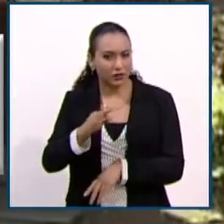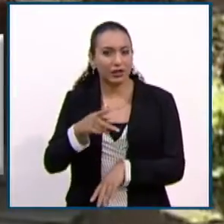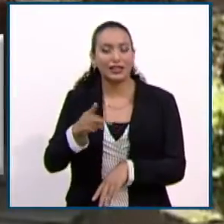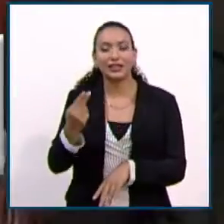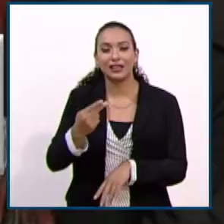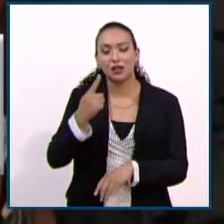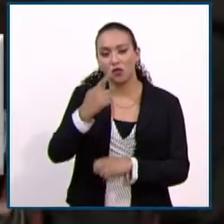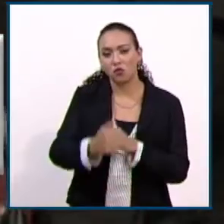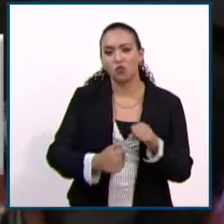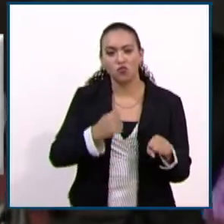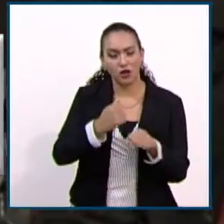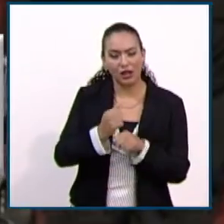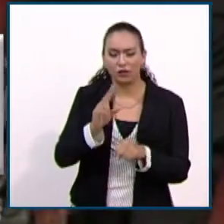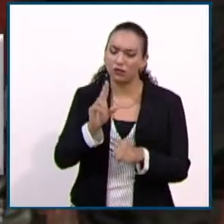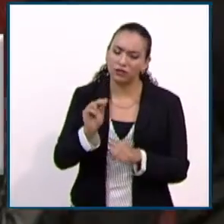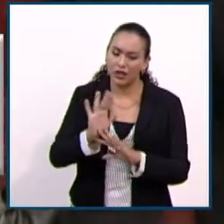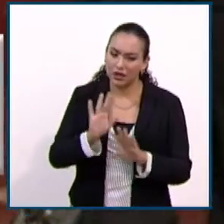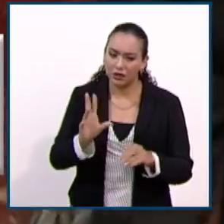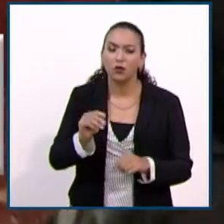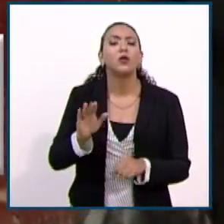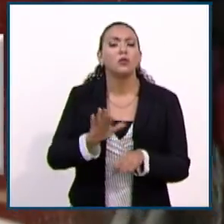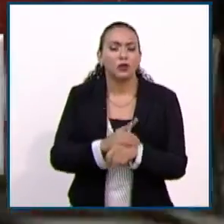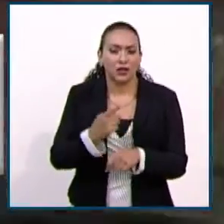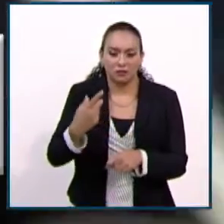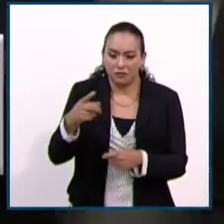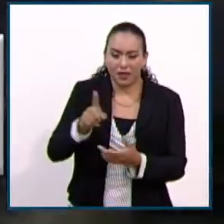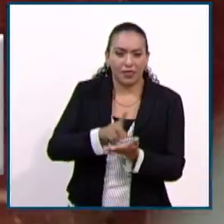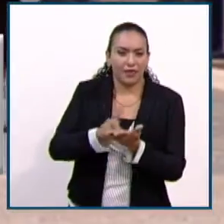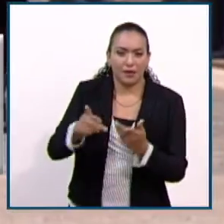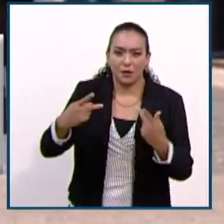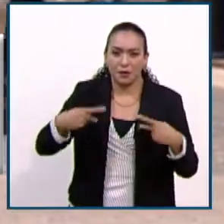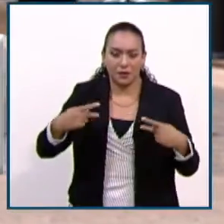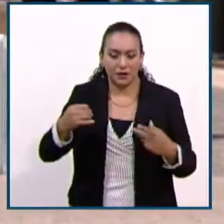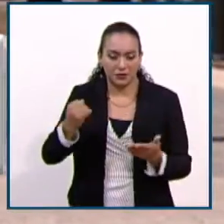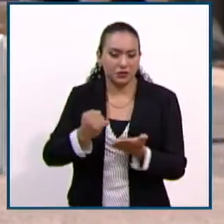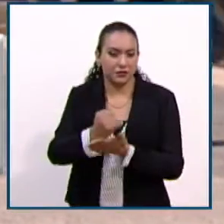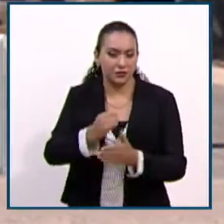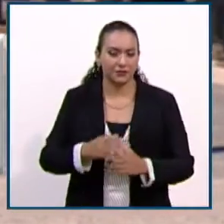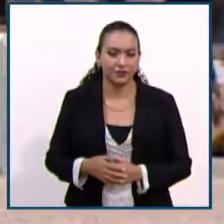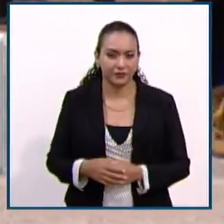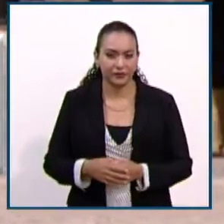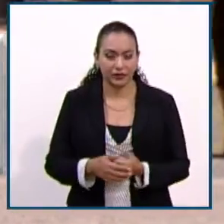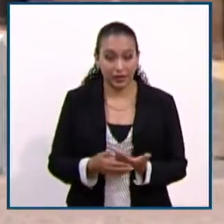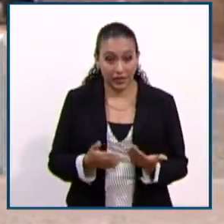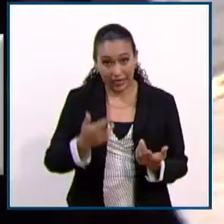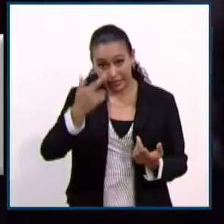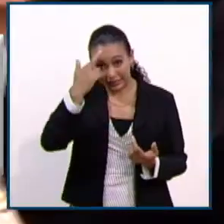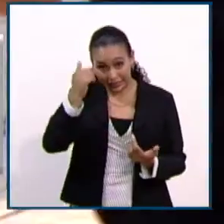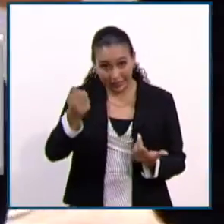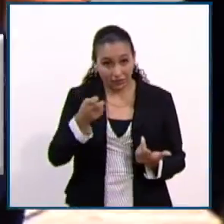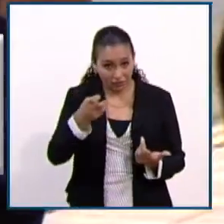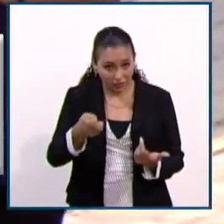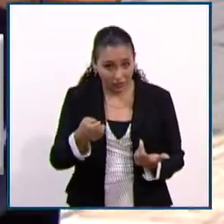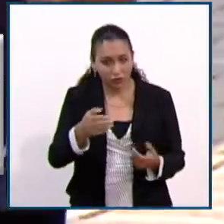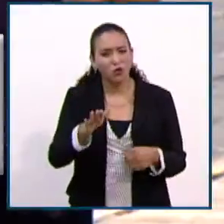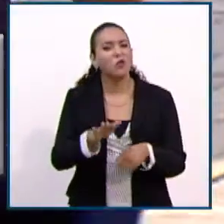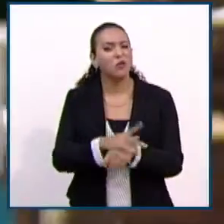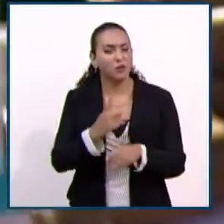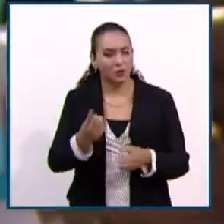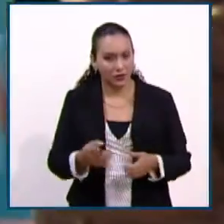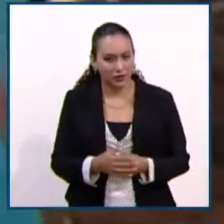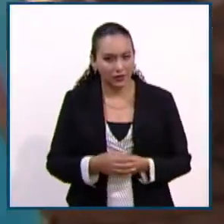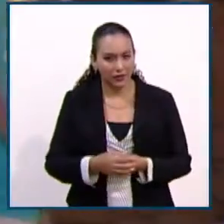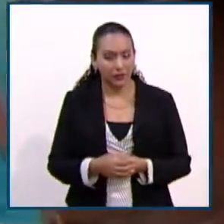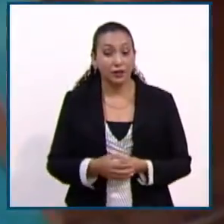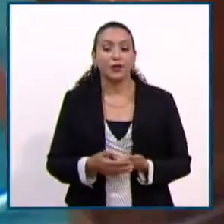transcurrido un año desde la disolución del vínculo matrimonial anterior. Explicó que no se justifica el control estatal en este ámbito, pues